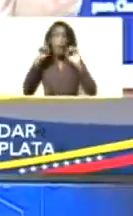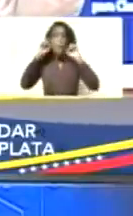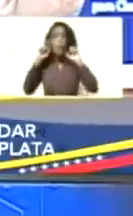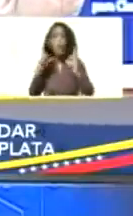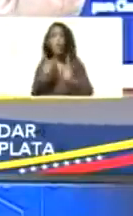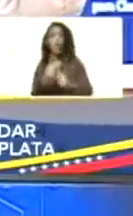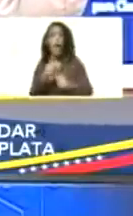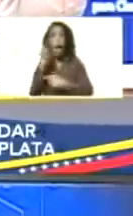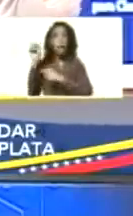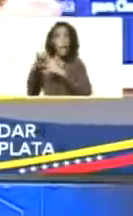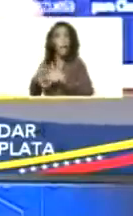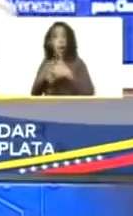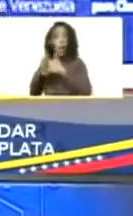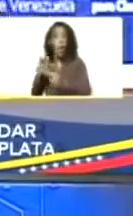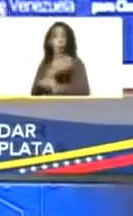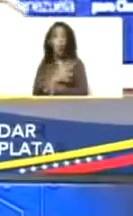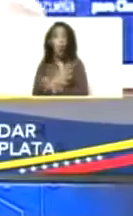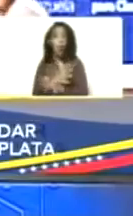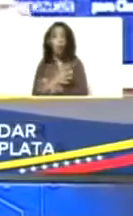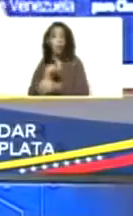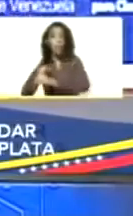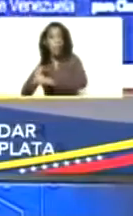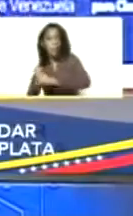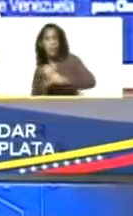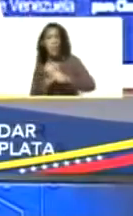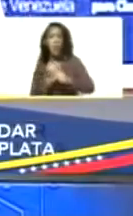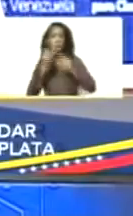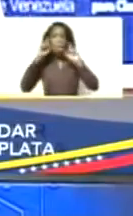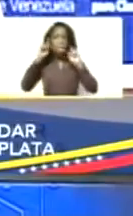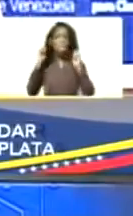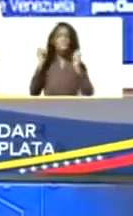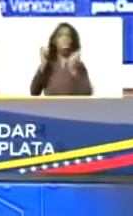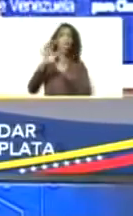En Estados Unidos, los juegos de las grandes ligas, todo el mundo sin tapaboca.